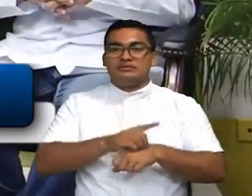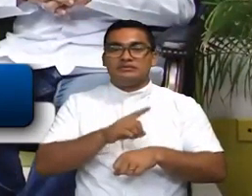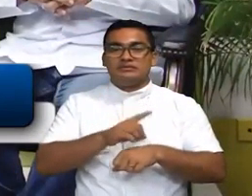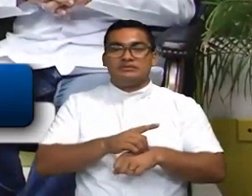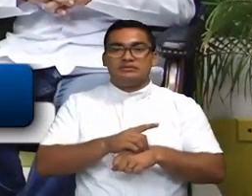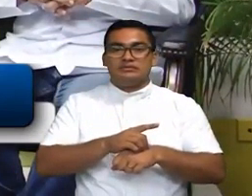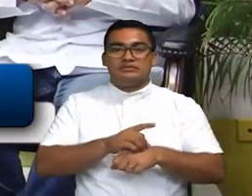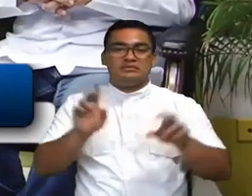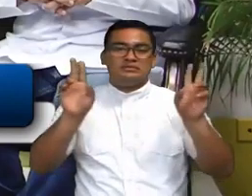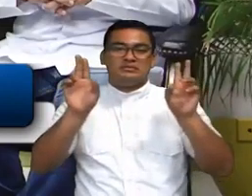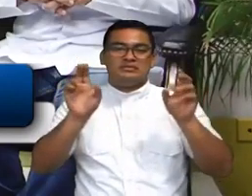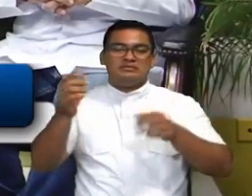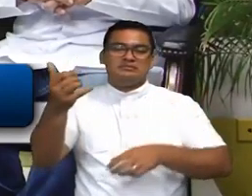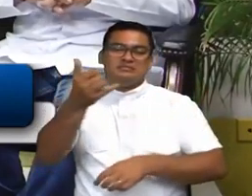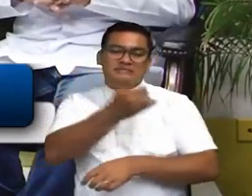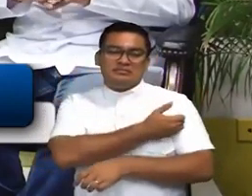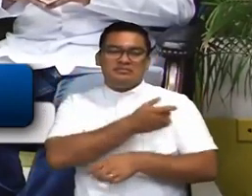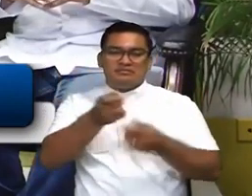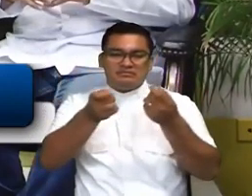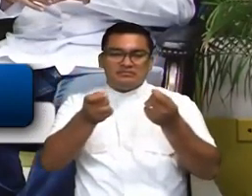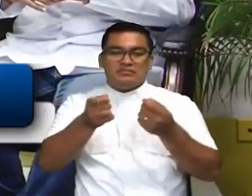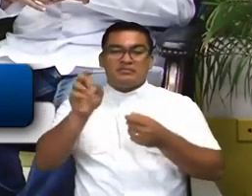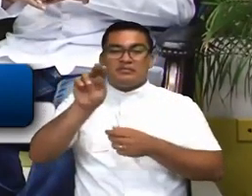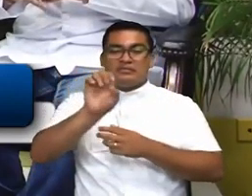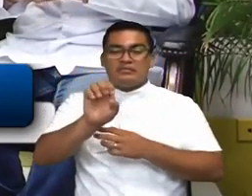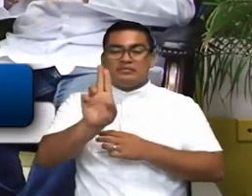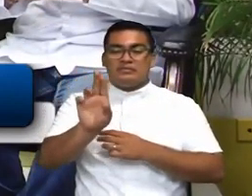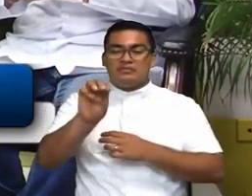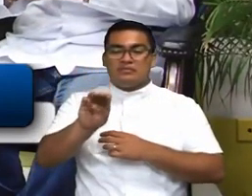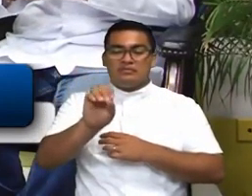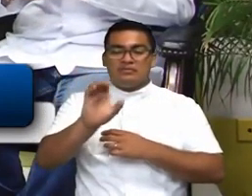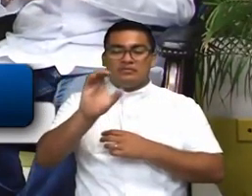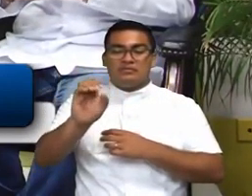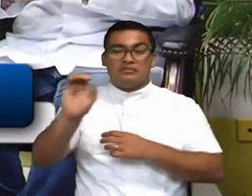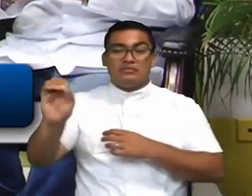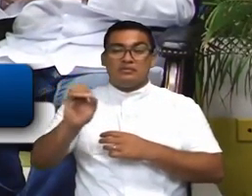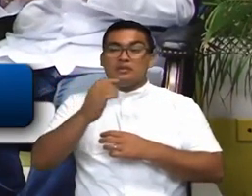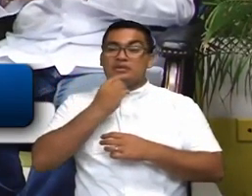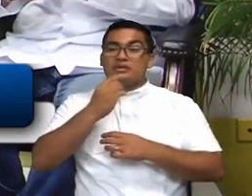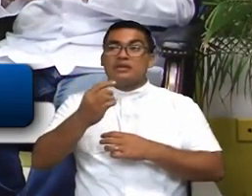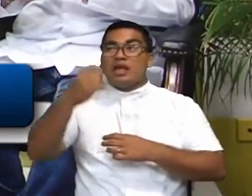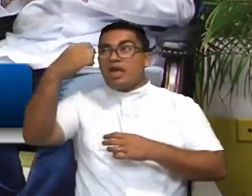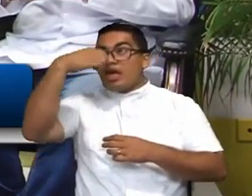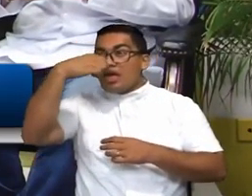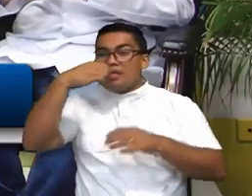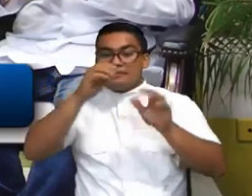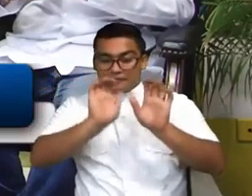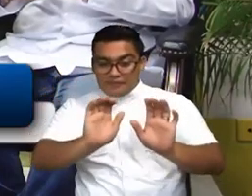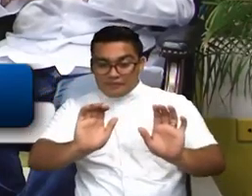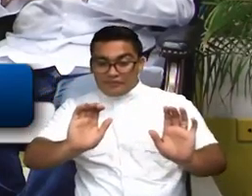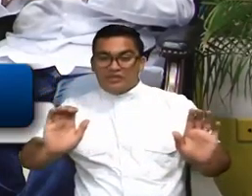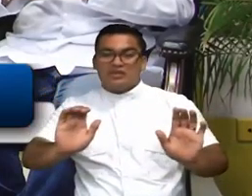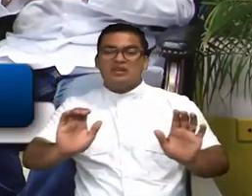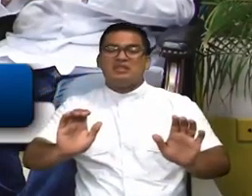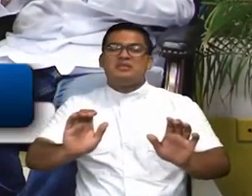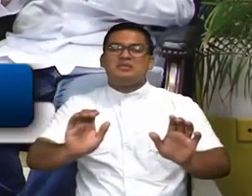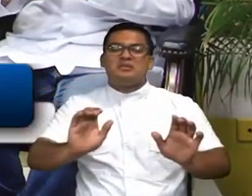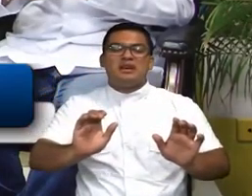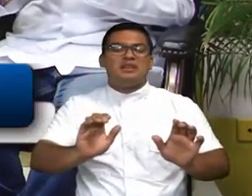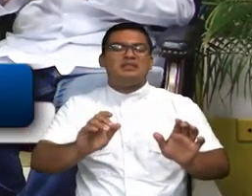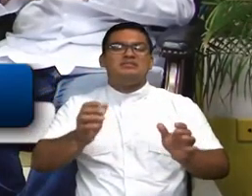en cuanto al control de vacunas, la neumococo es una vacuna que se aplica a niños de meses. ¿Cada cuánto se tiene